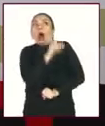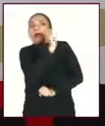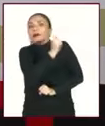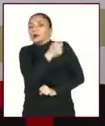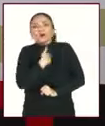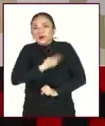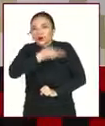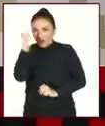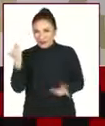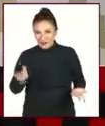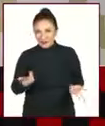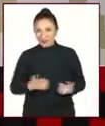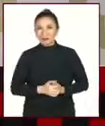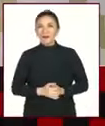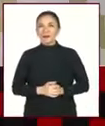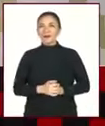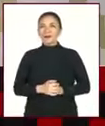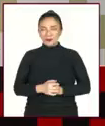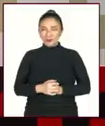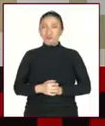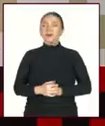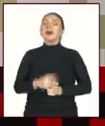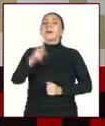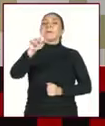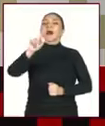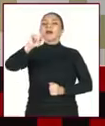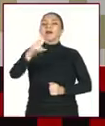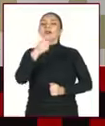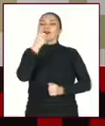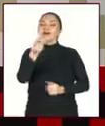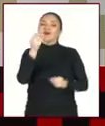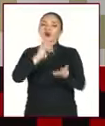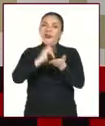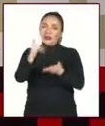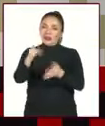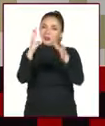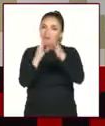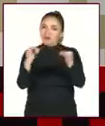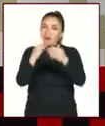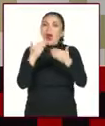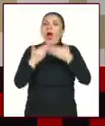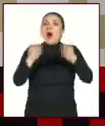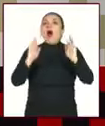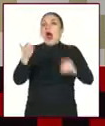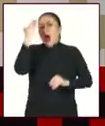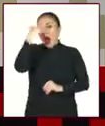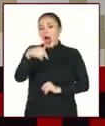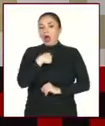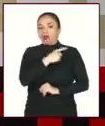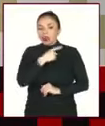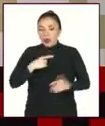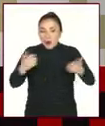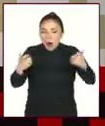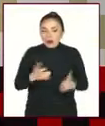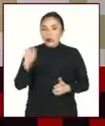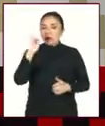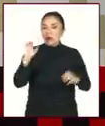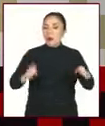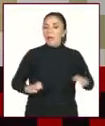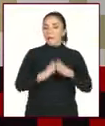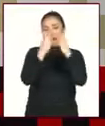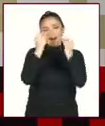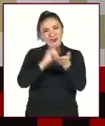Exactamente. Patricia González comenta, muchas gracias por su ponencia, ahora sé qué debo hacer ante una situación en mi aula. Muchas gracias